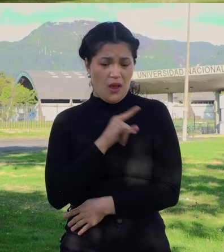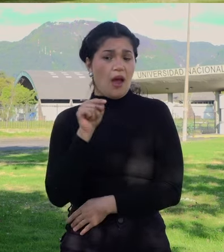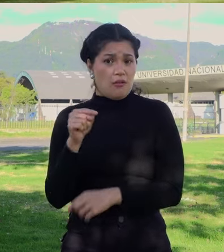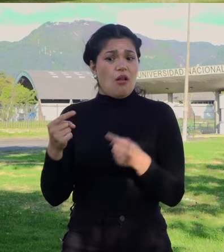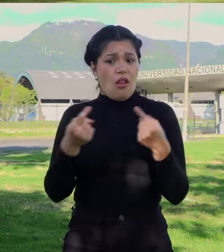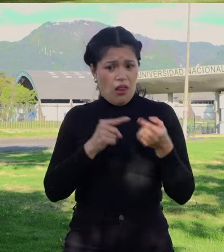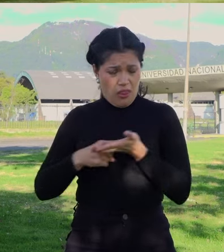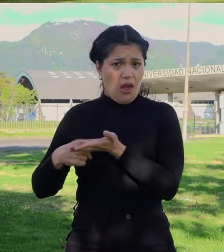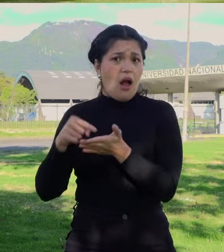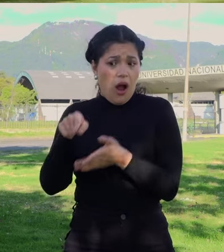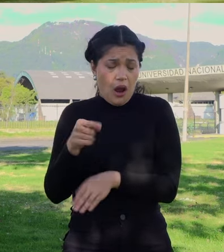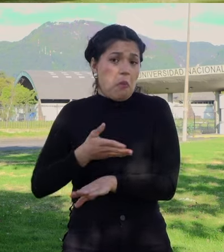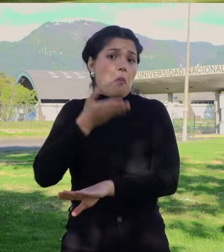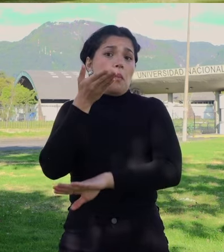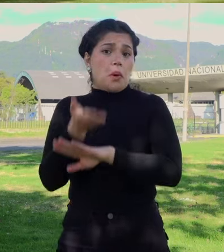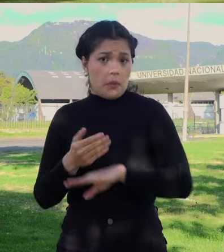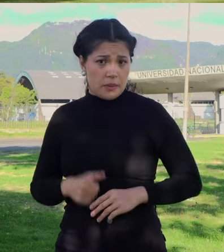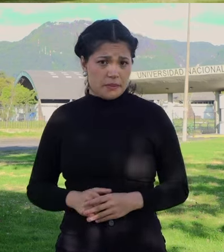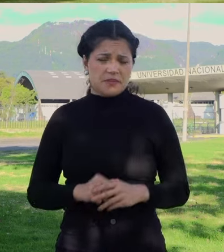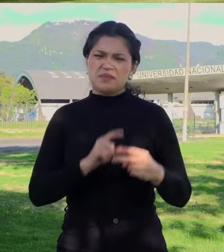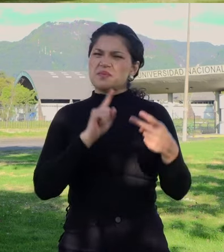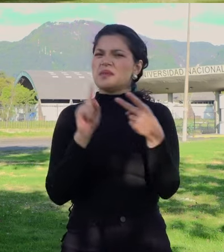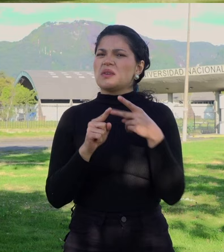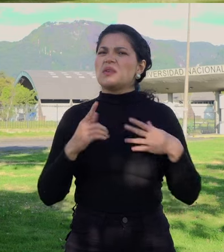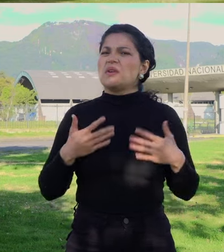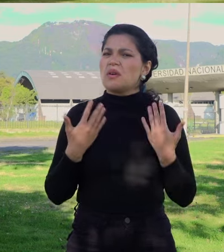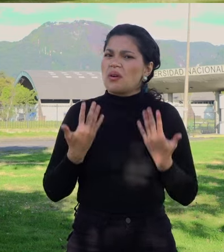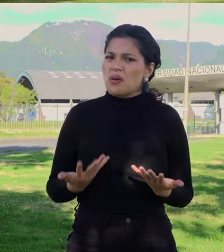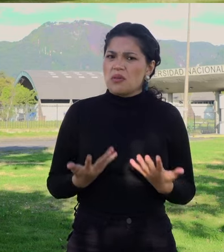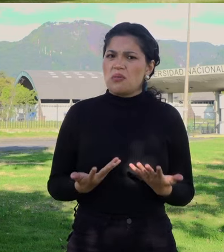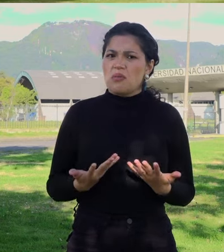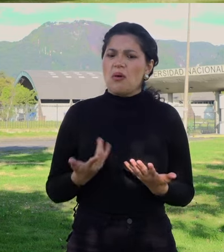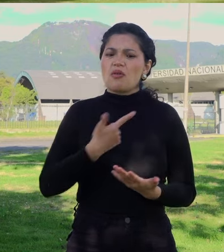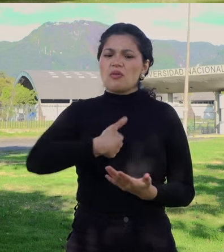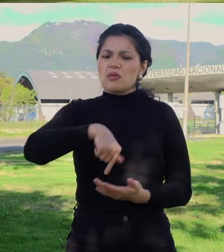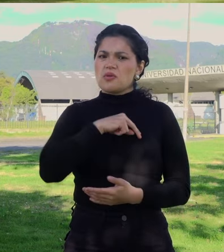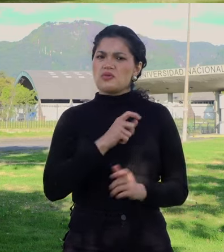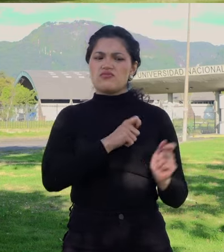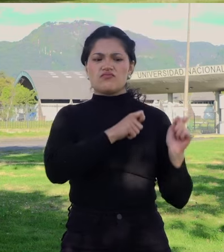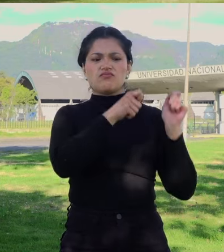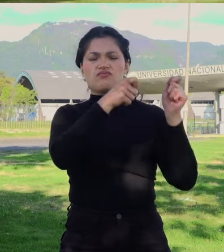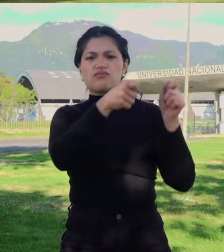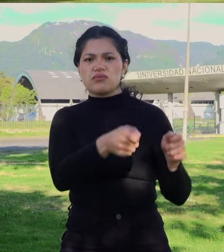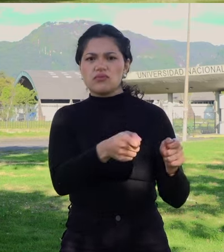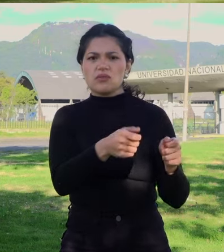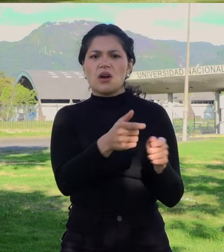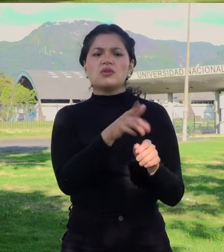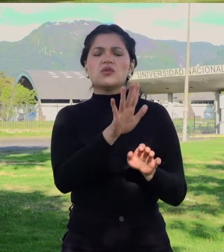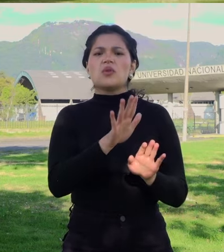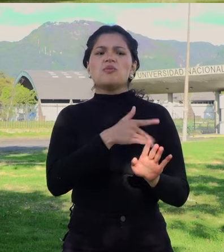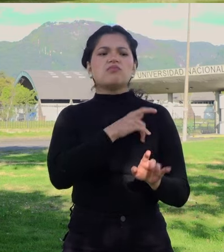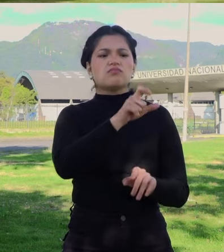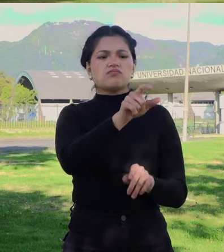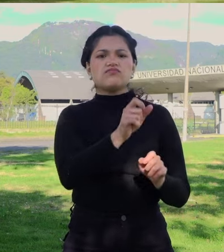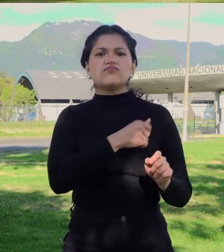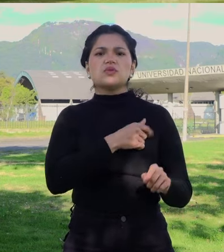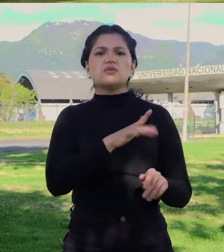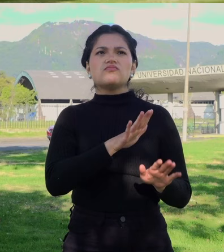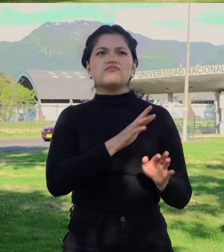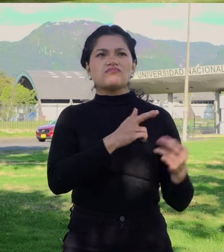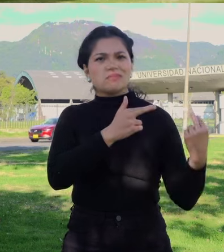el centro. El segundo, ¿de qué manera vamos a nombrar o a designar a las autoridades